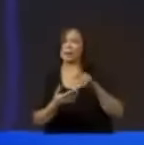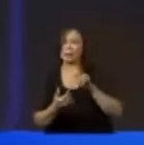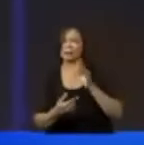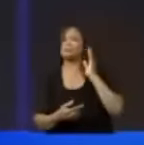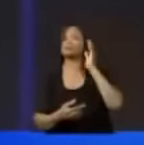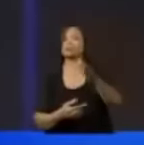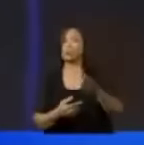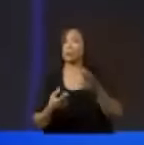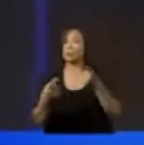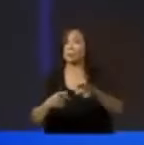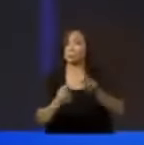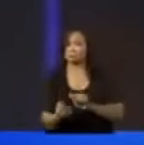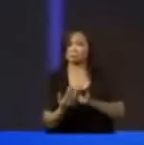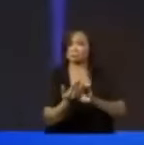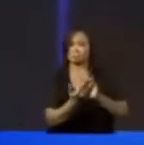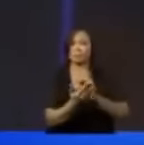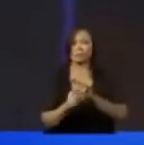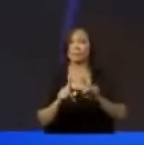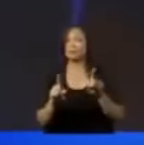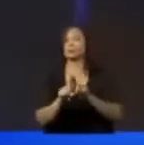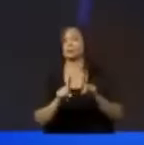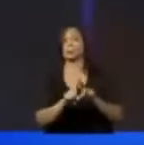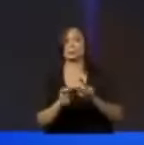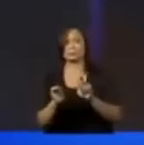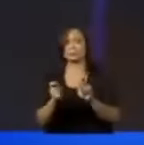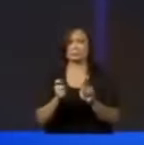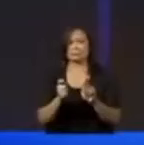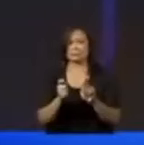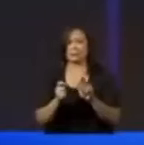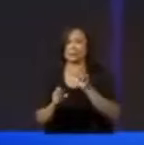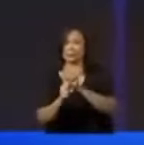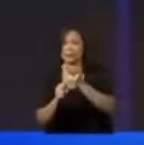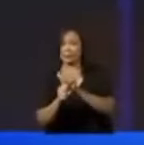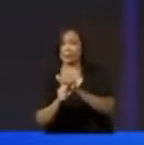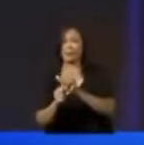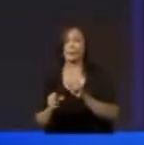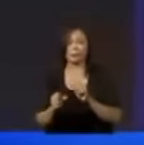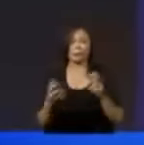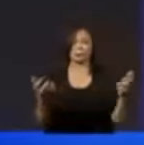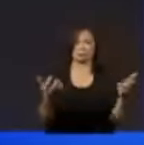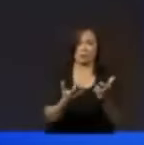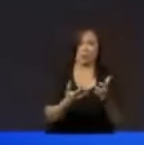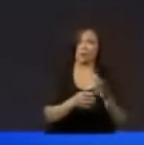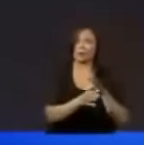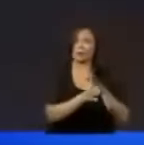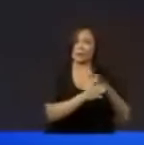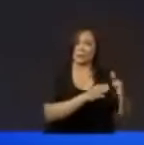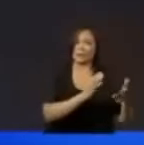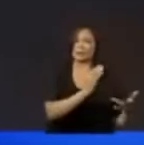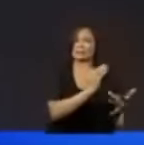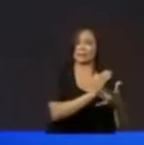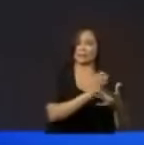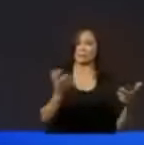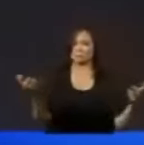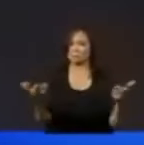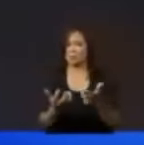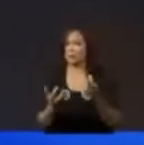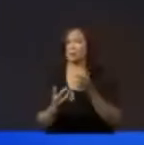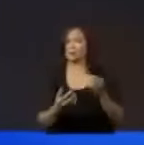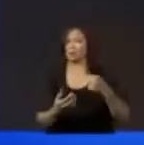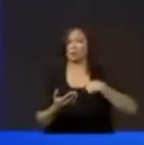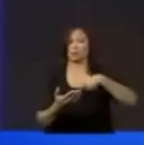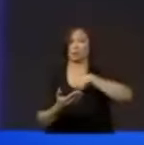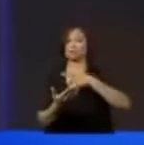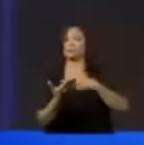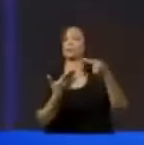retos que vienen en el futuro. Ahora bien, hay que adaptar el mercado laboral a las carreras técnicas. Por eso, nosotros en nuestro